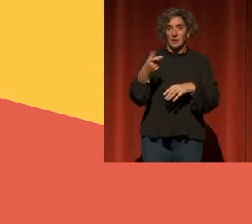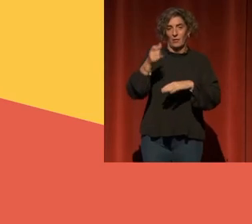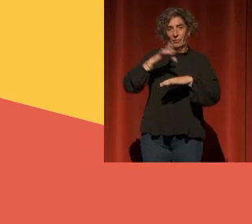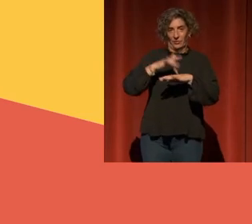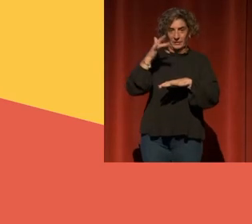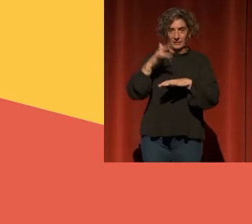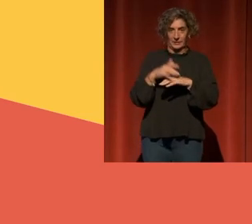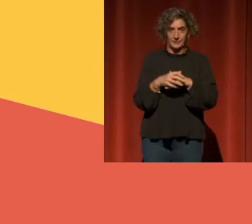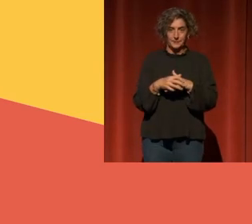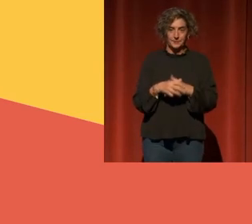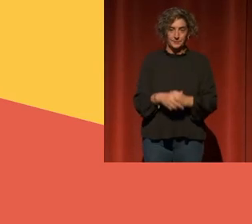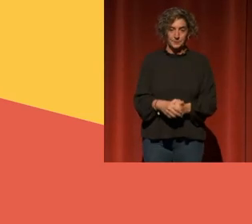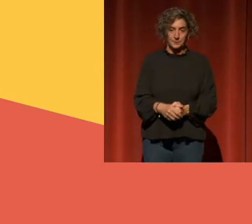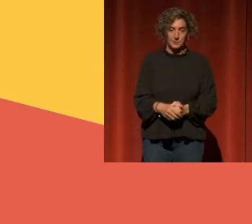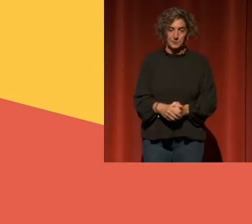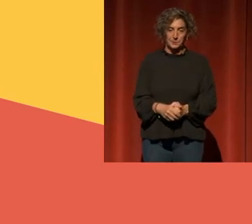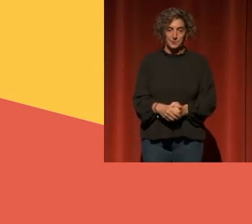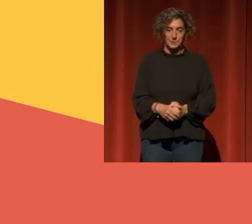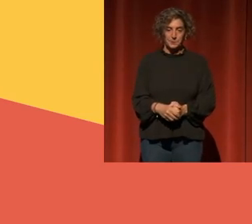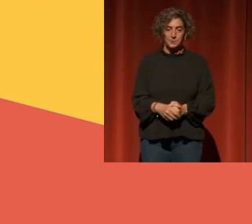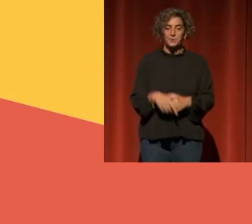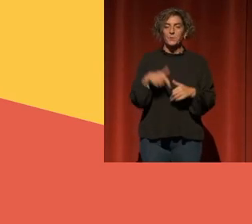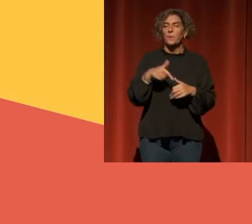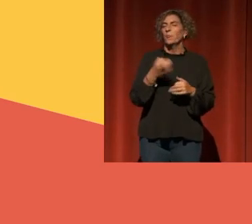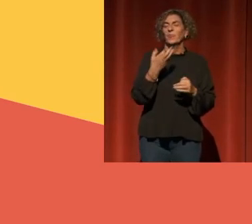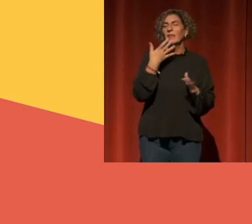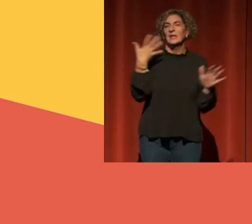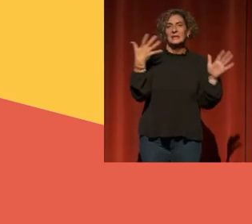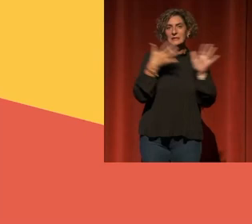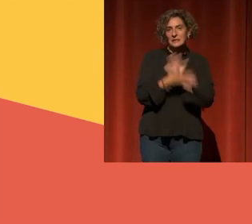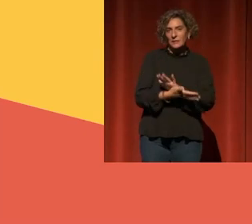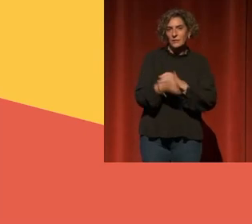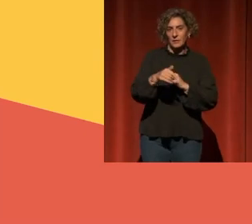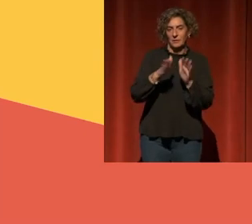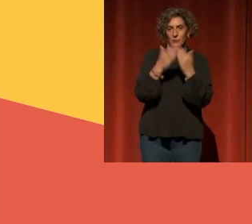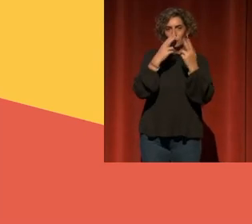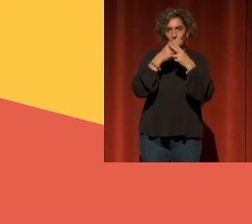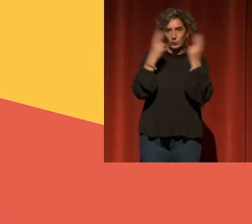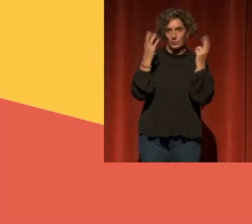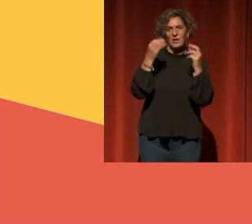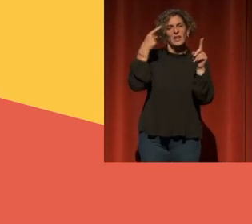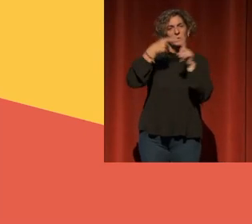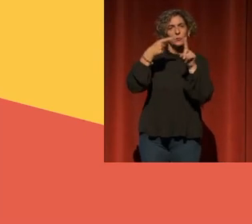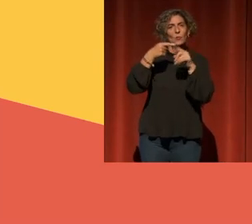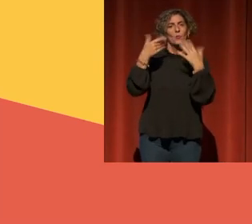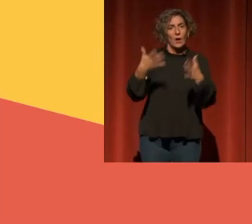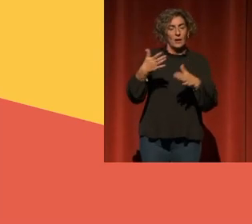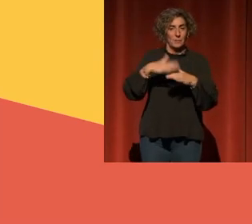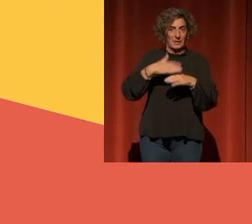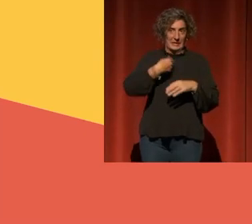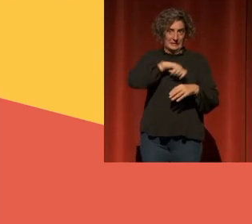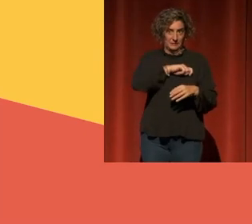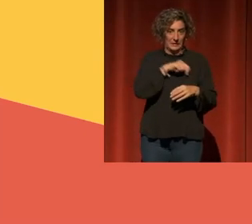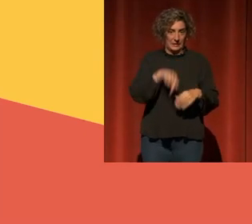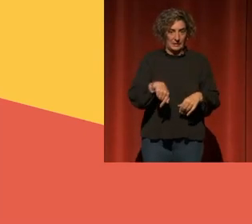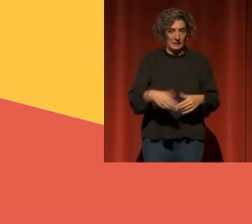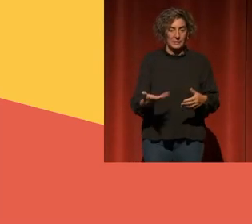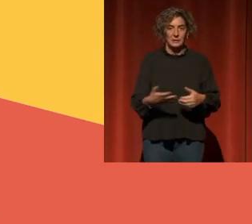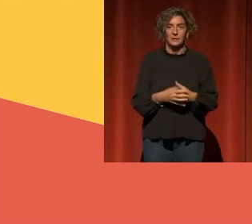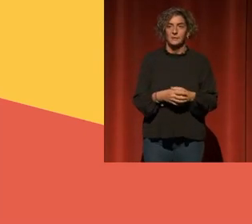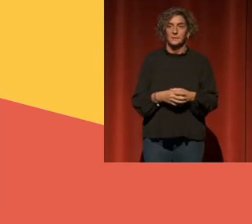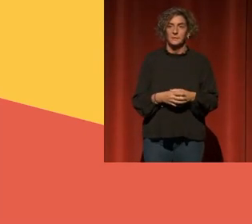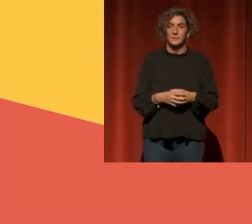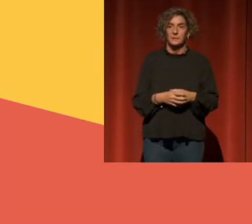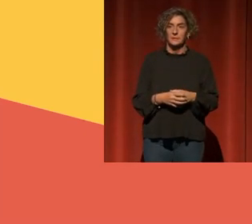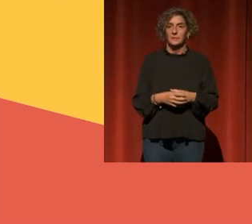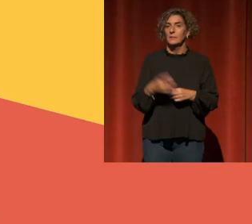Pues bien Qué supone public libraries 2030 Y qué retos supone para España obviamente no